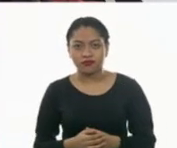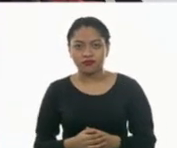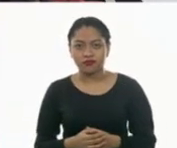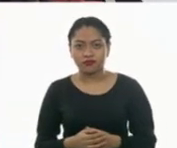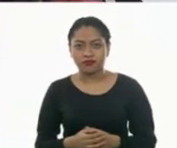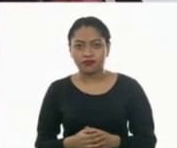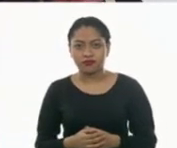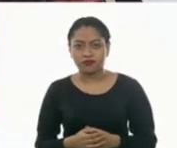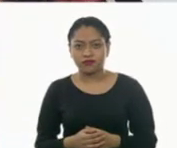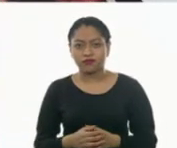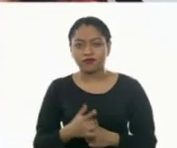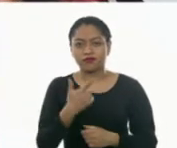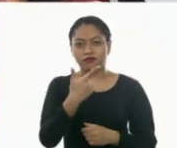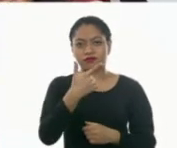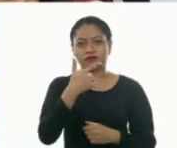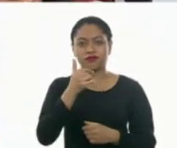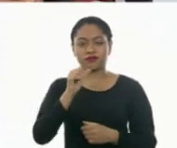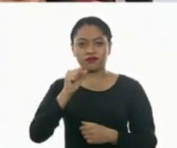gaseoso.